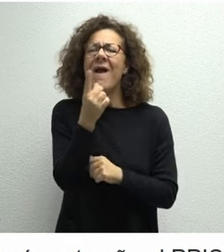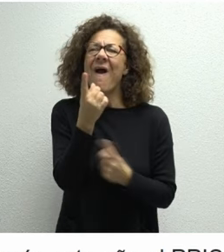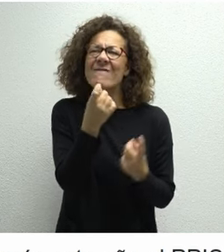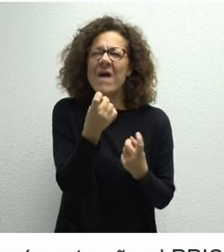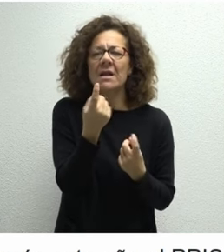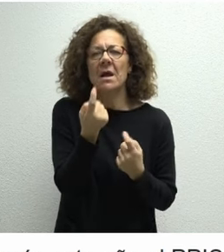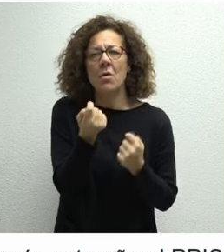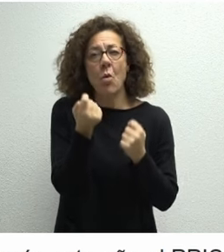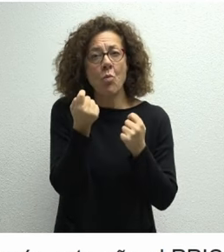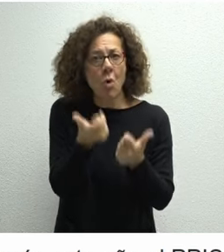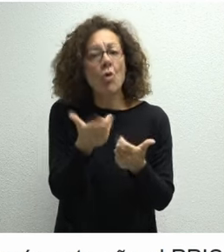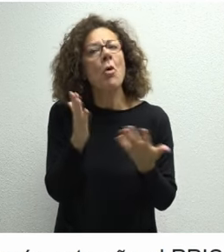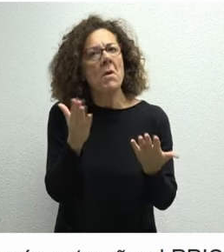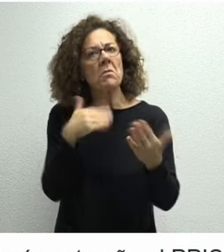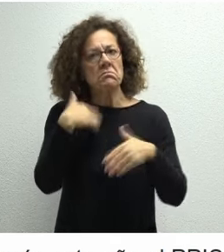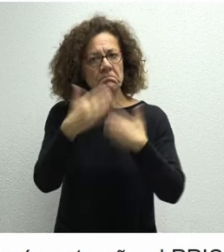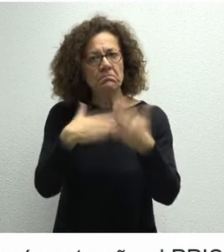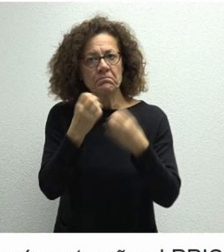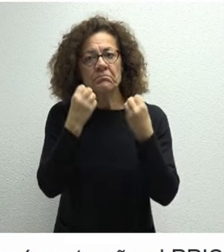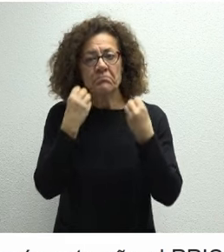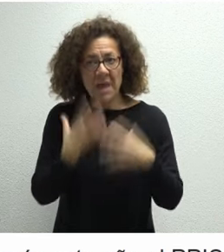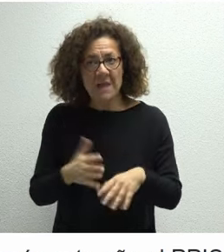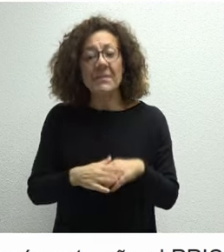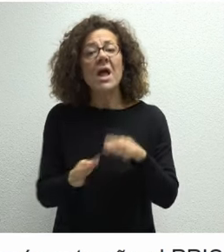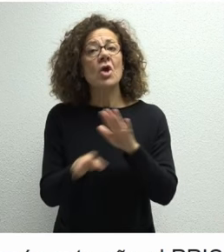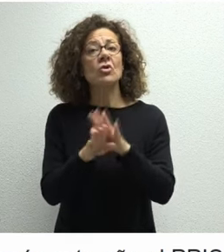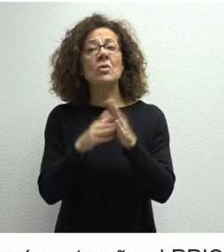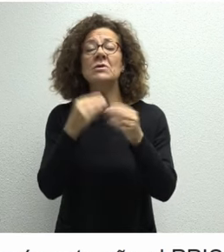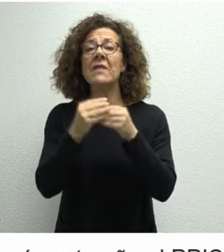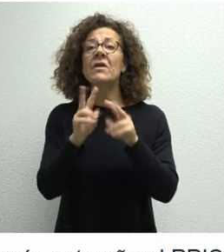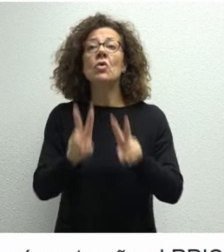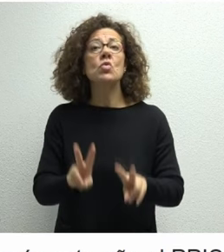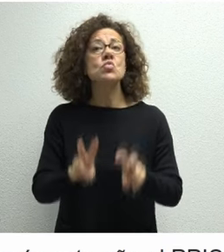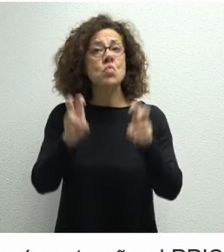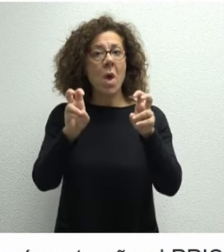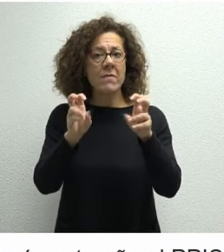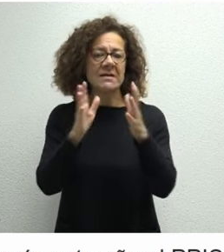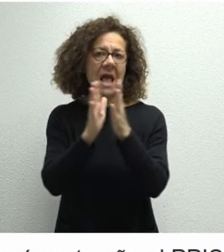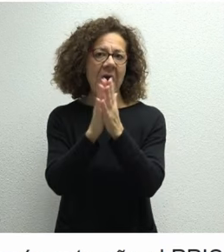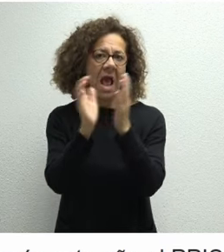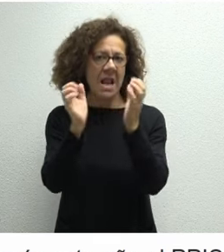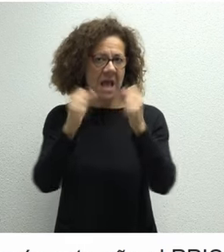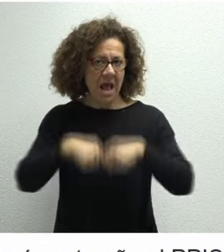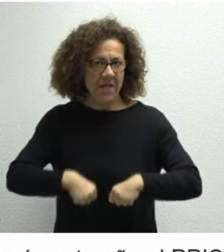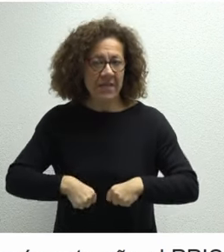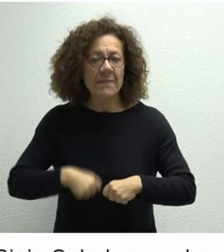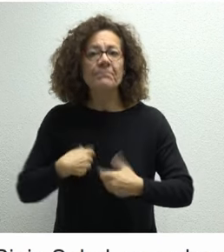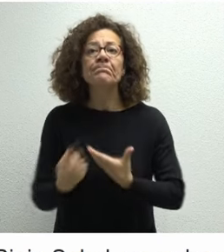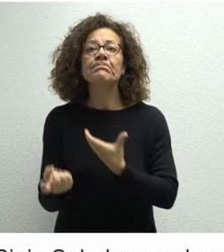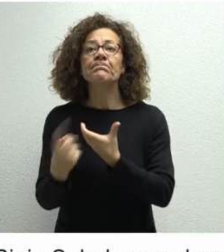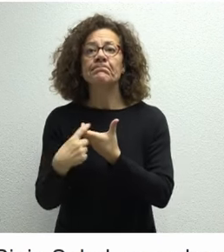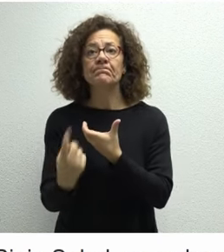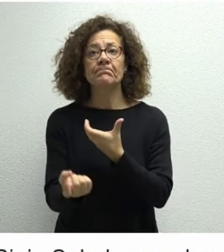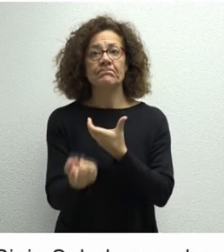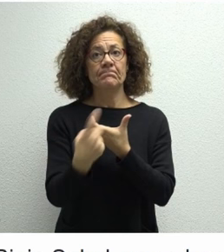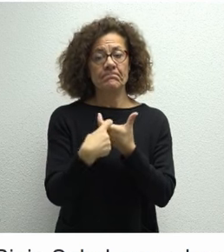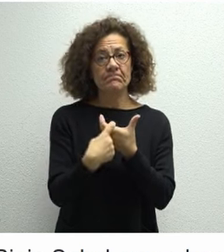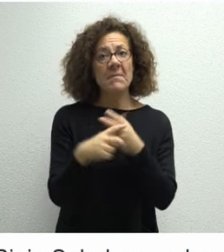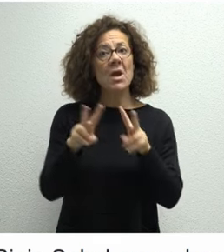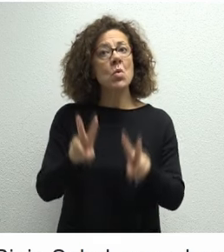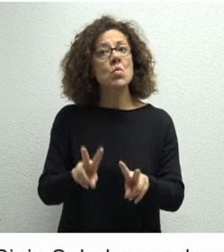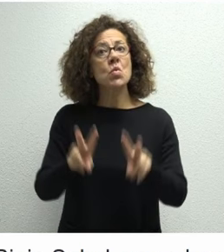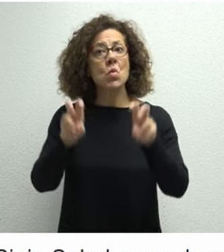de camino pero pero vamos bien y seguimos haciendo nuevas nuevas alianzas no vamos incorpor ando a a a